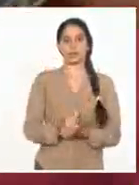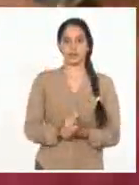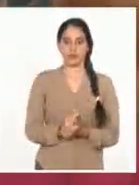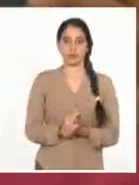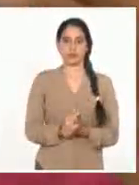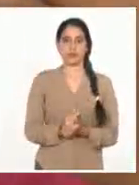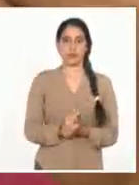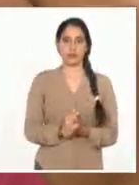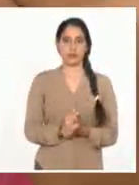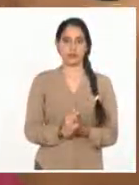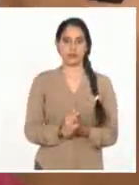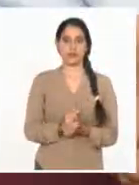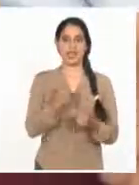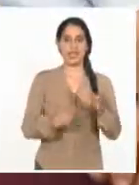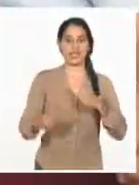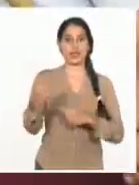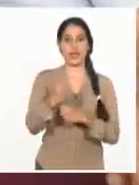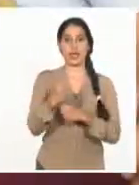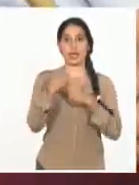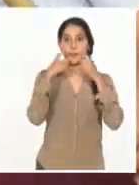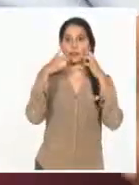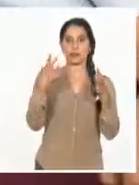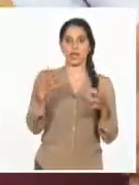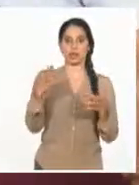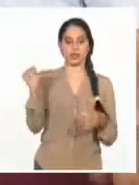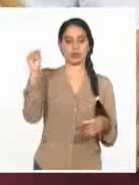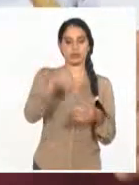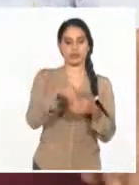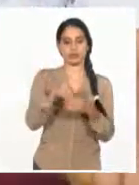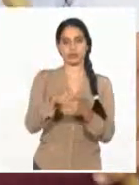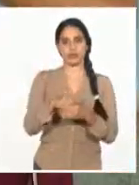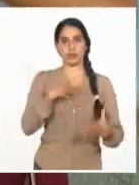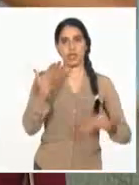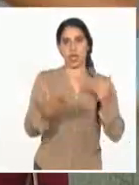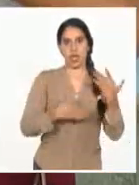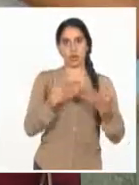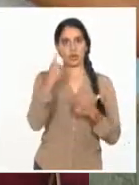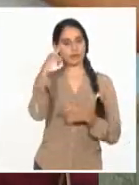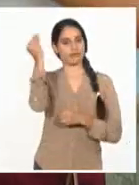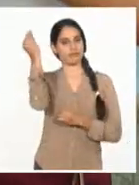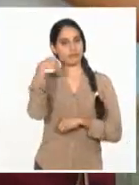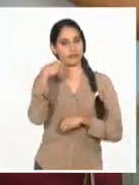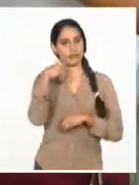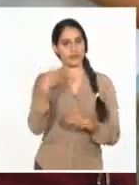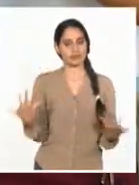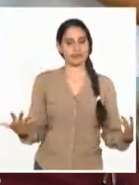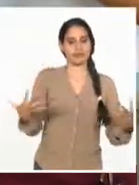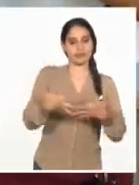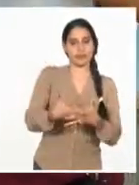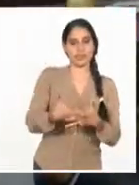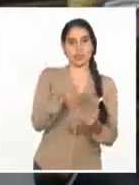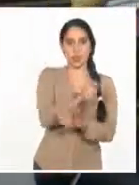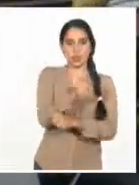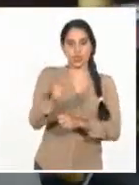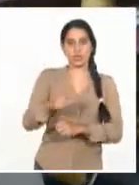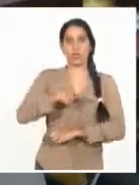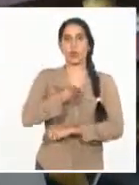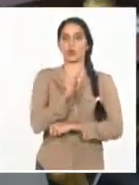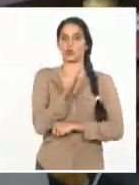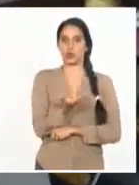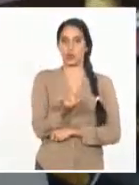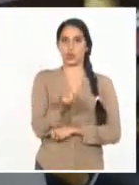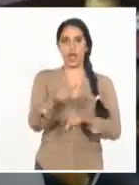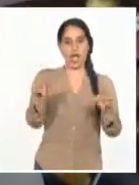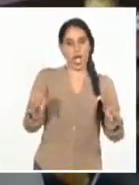el nivel elemental y medio enriquecen espacios. Equilibran una formación entre la docencia y la cultura, entre el aula y el